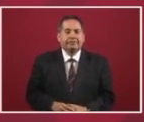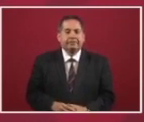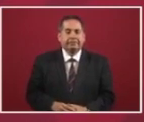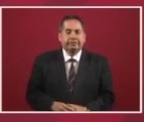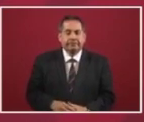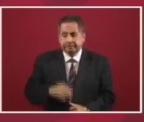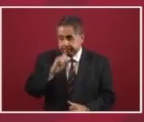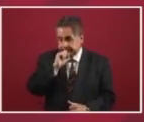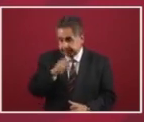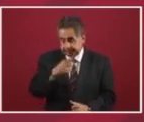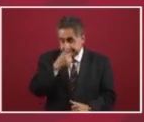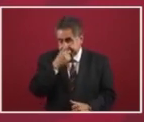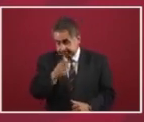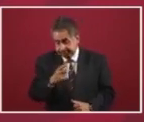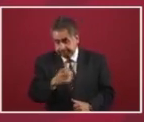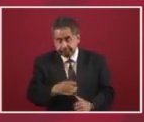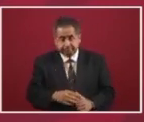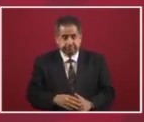Decirle a